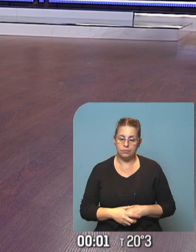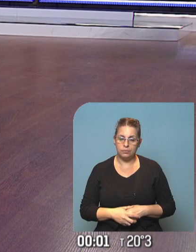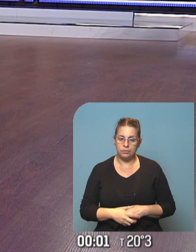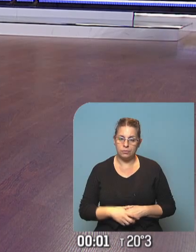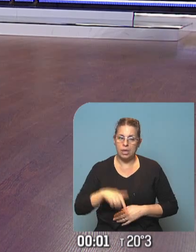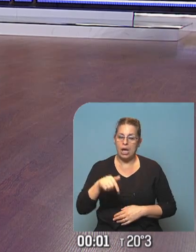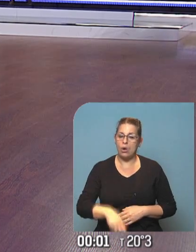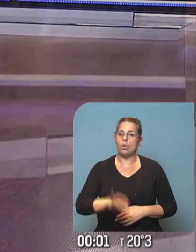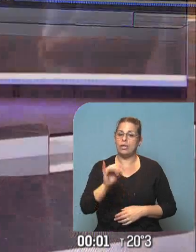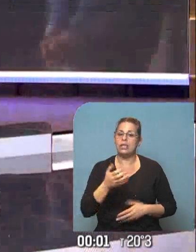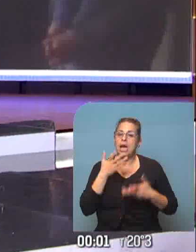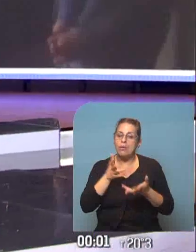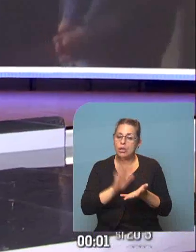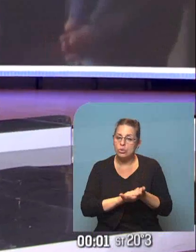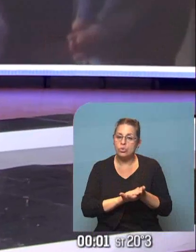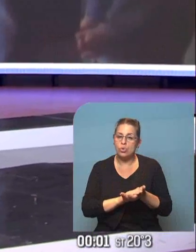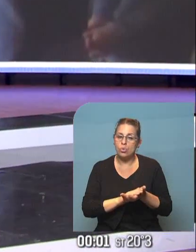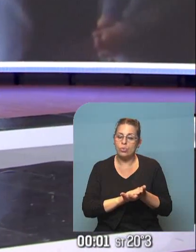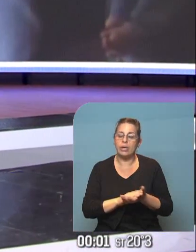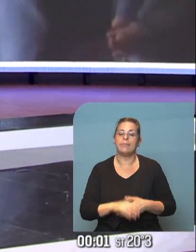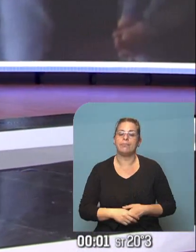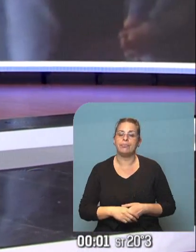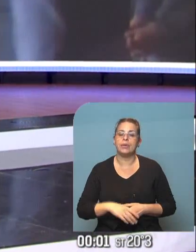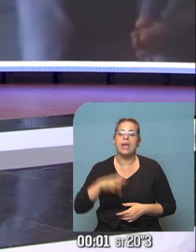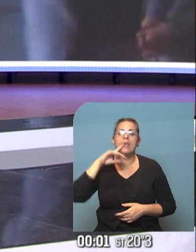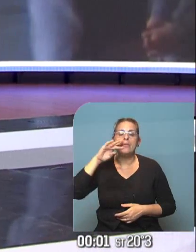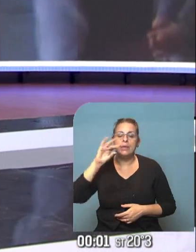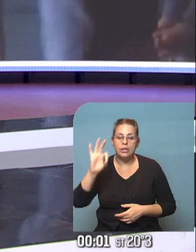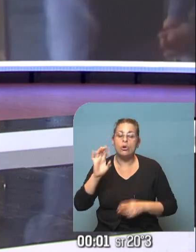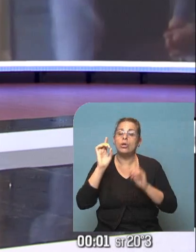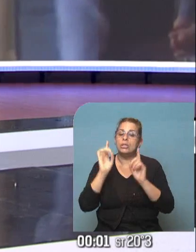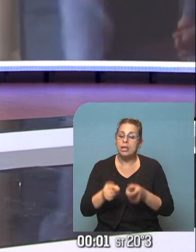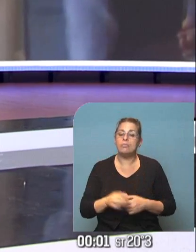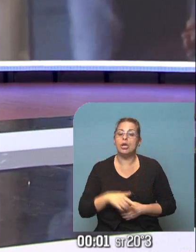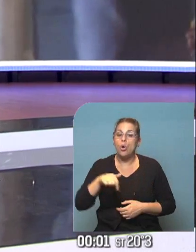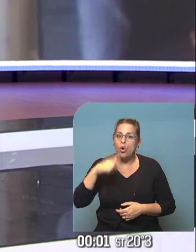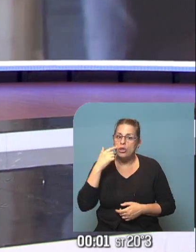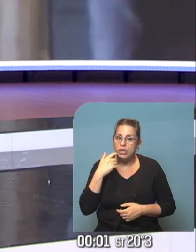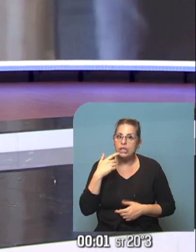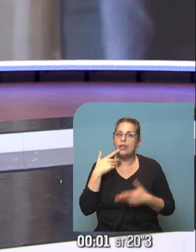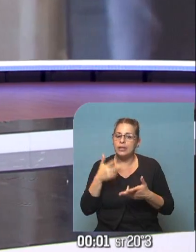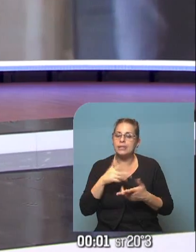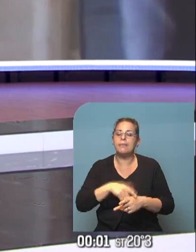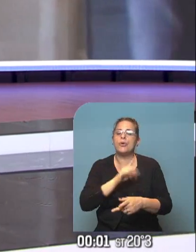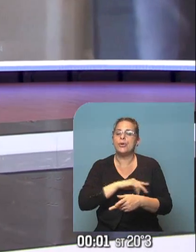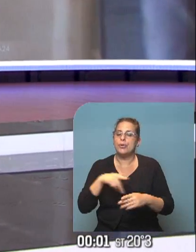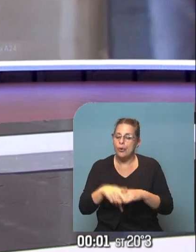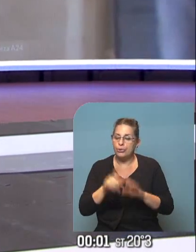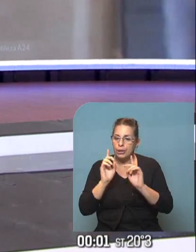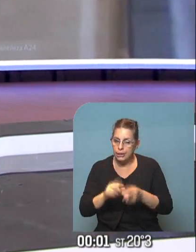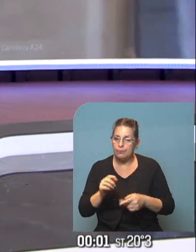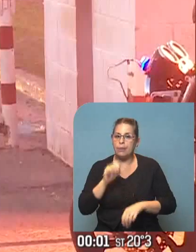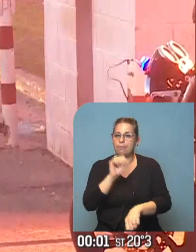Bueno, y ahora sí vamos a hablar de todo lo relativo a Julio Devido y a la crónica de un día que habla de los desafueros y además de